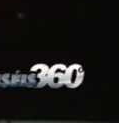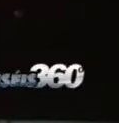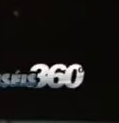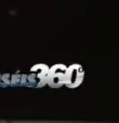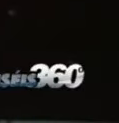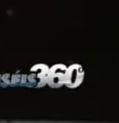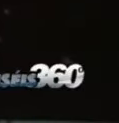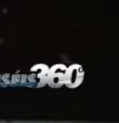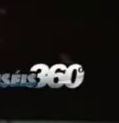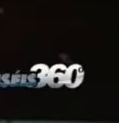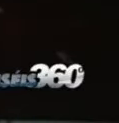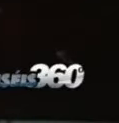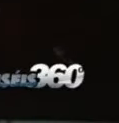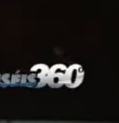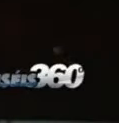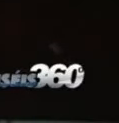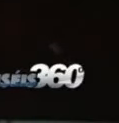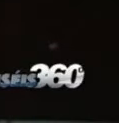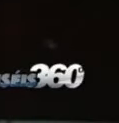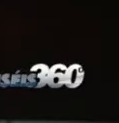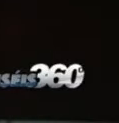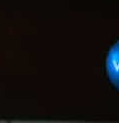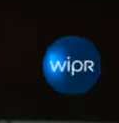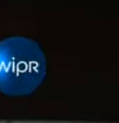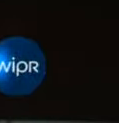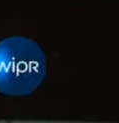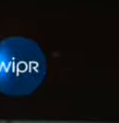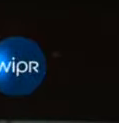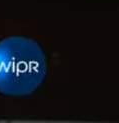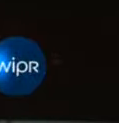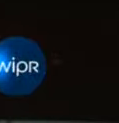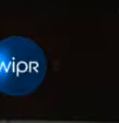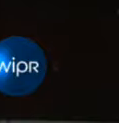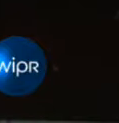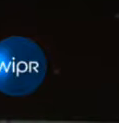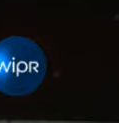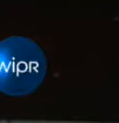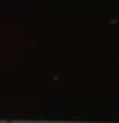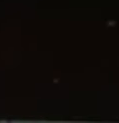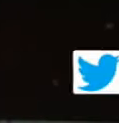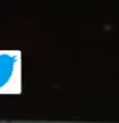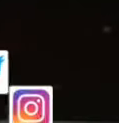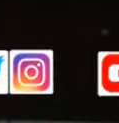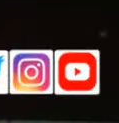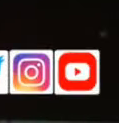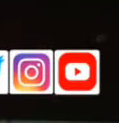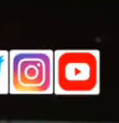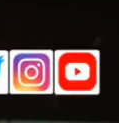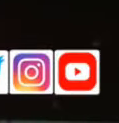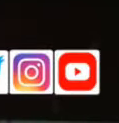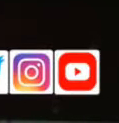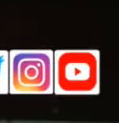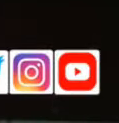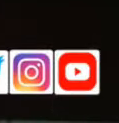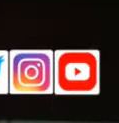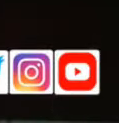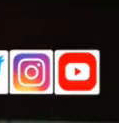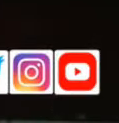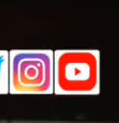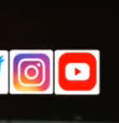alcohol. Para más información, manténgase en contacto con Noticias 360 y WIPR a través de las redes sociales en Facebook,